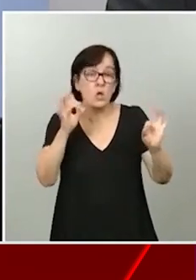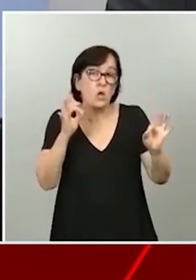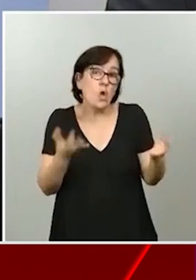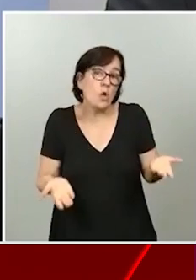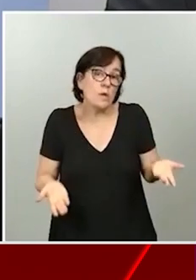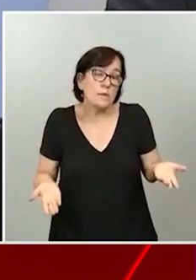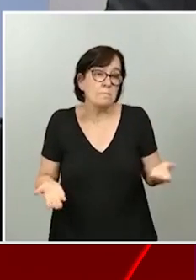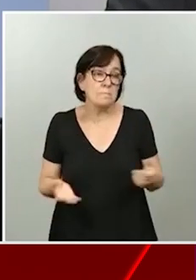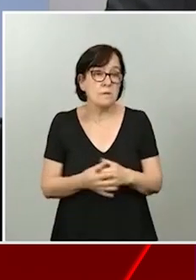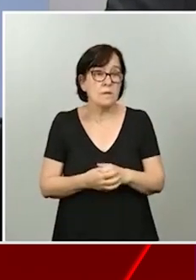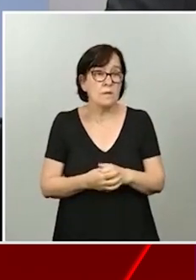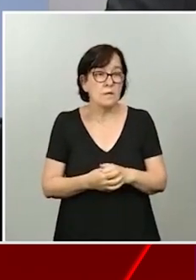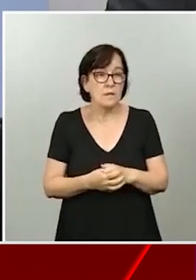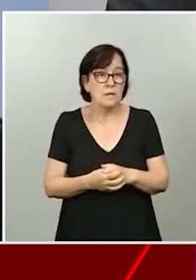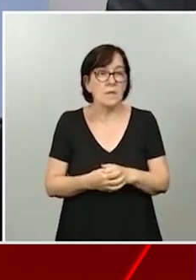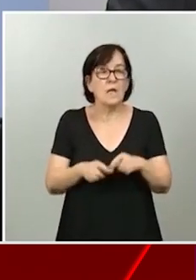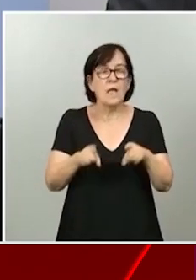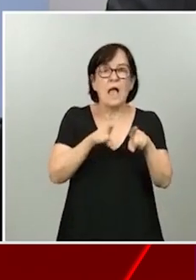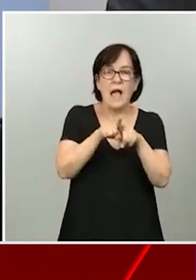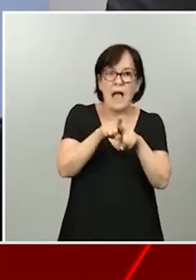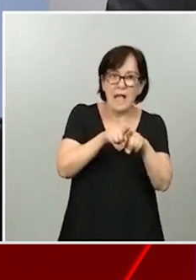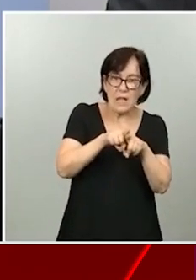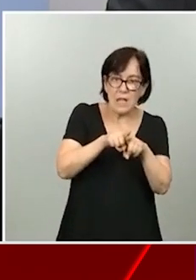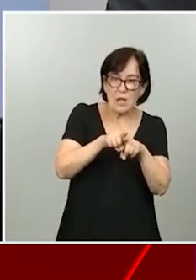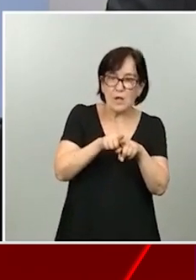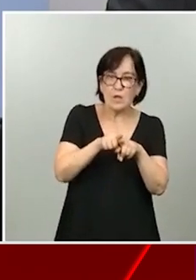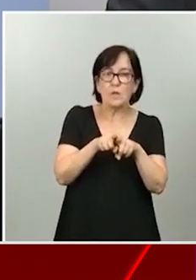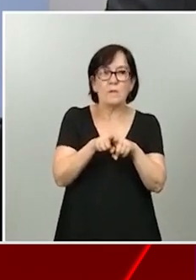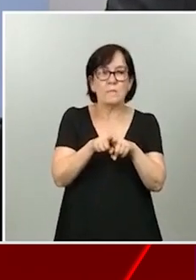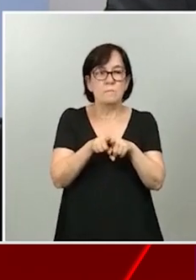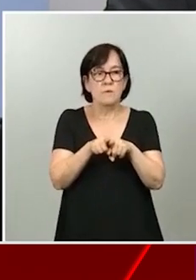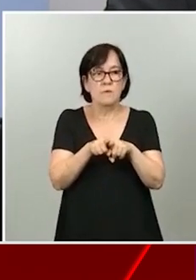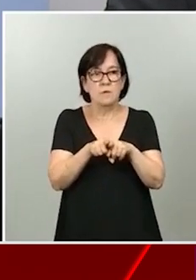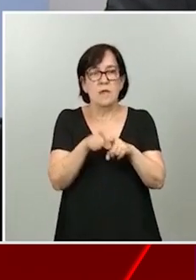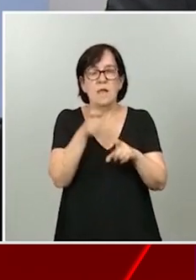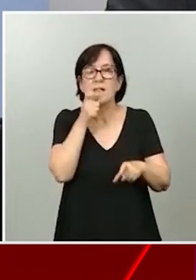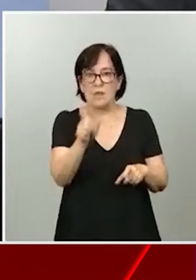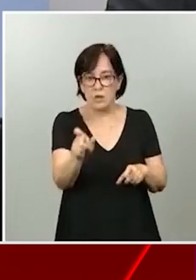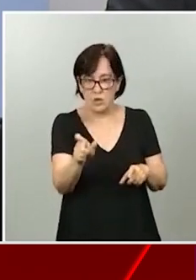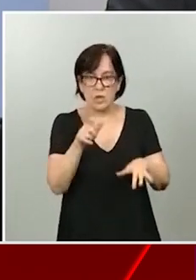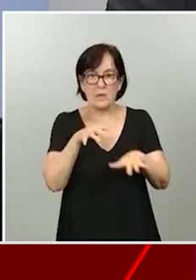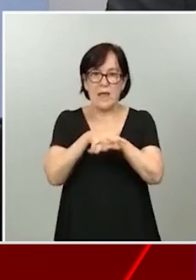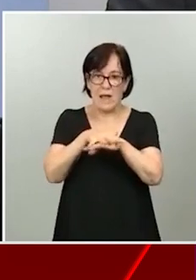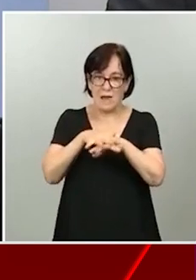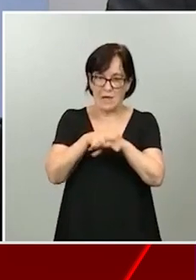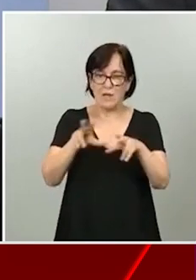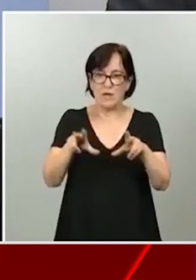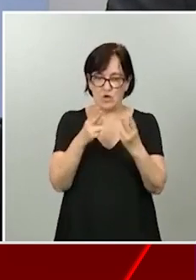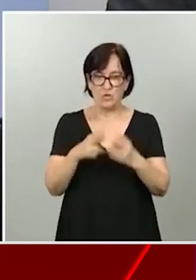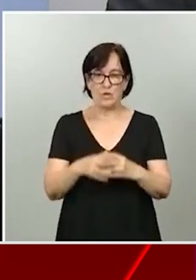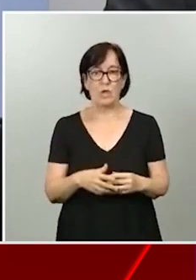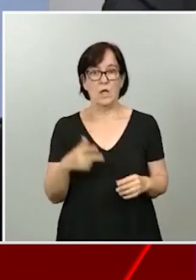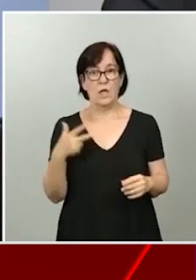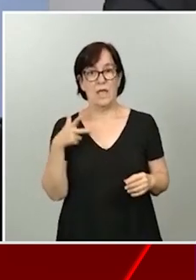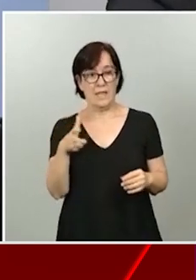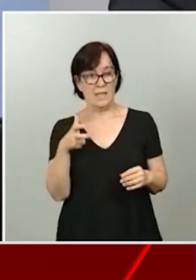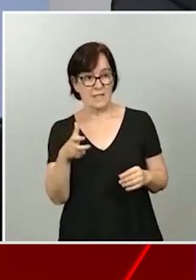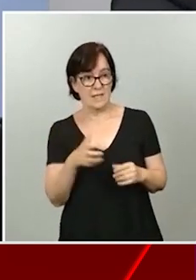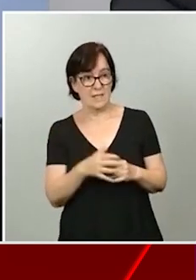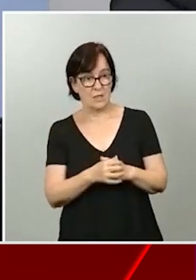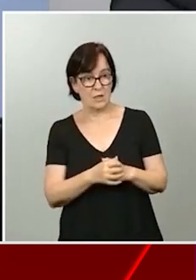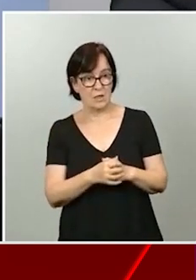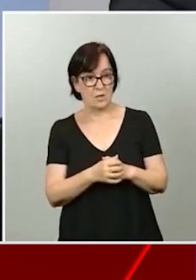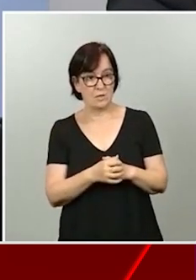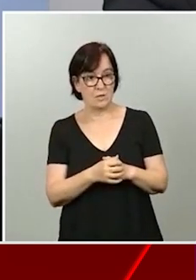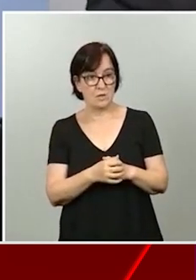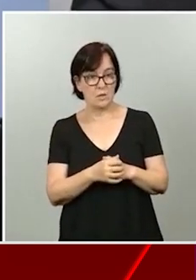en Venezuela en el año 2004 la gente ya tenía una clara conciencia de lo que estaba ocurriendo porque Hugo Chávez cuando llegó